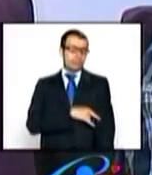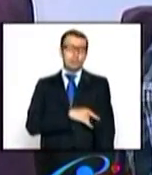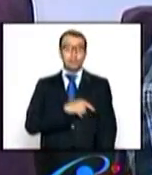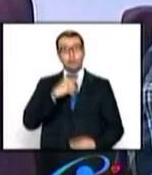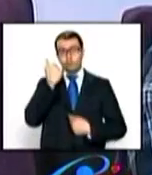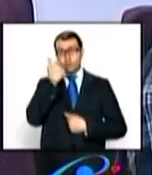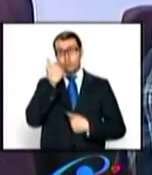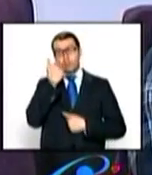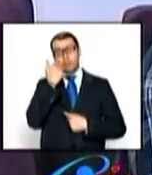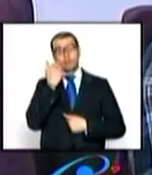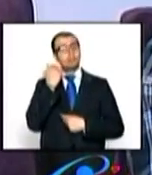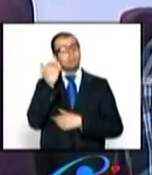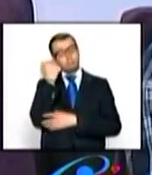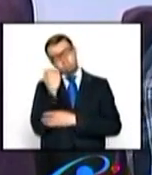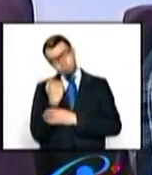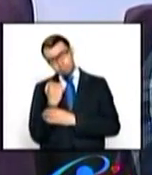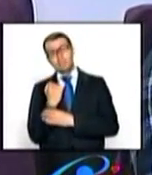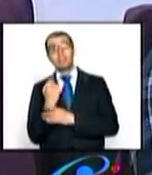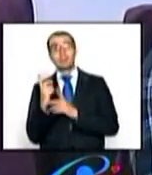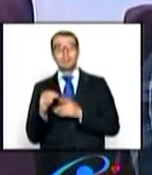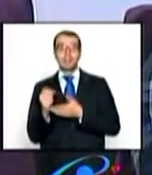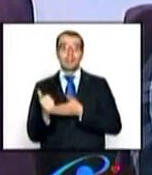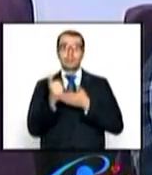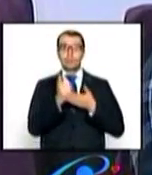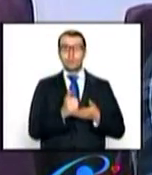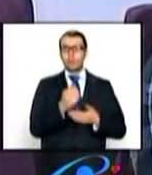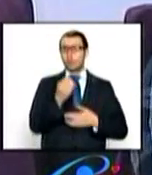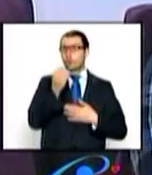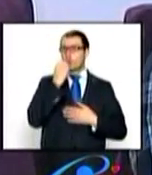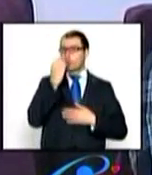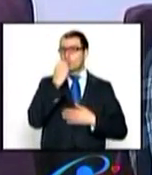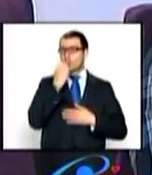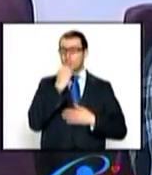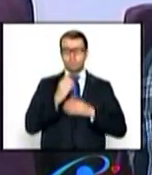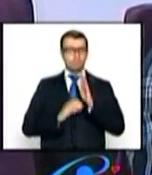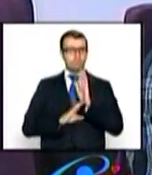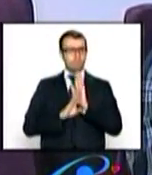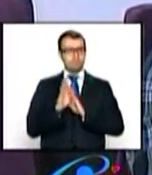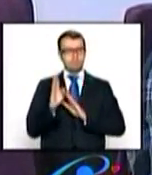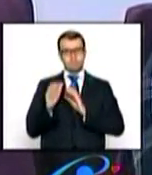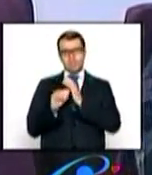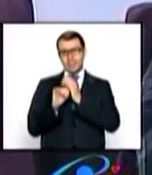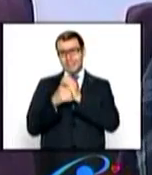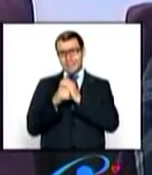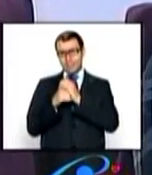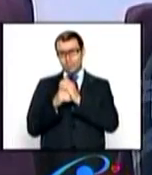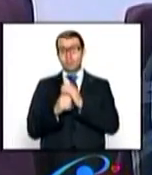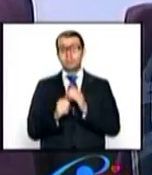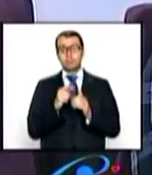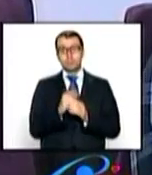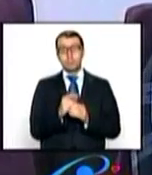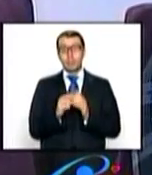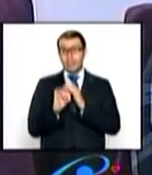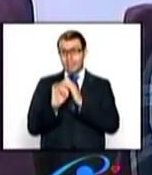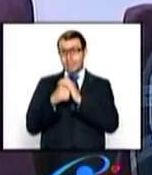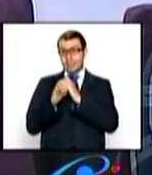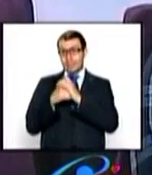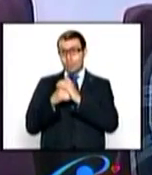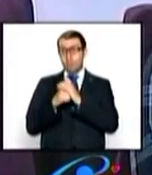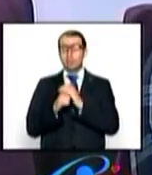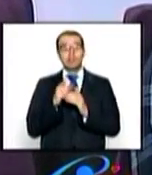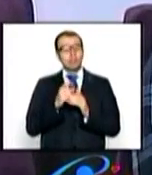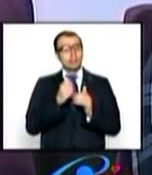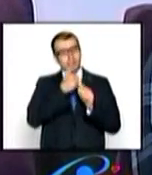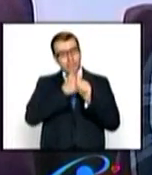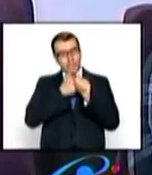enfermedades también se hace algo distinto que se llama la nutrición celular. Como ustedes saben, las células son las unidades básicas de cada cuerpo y